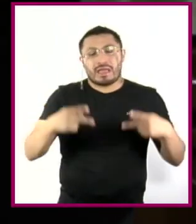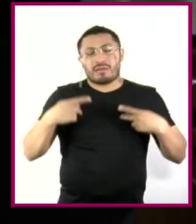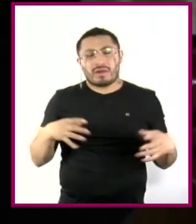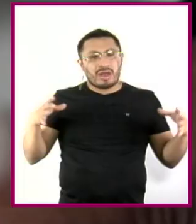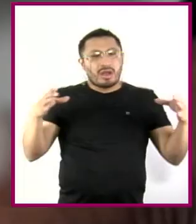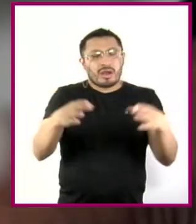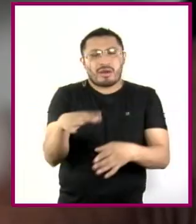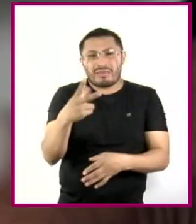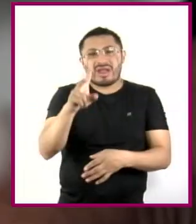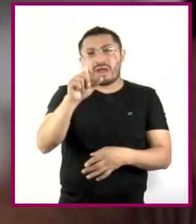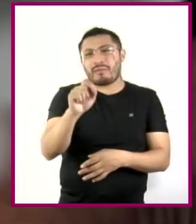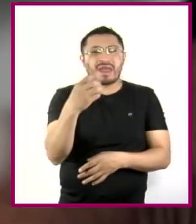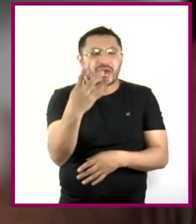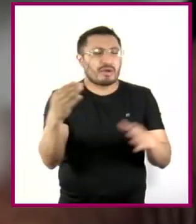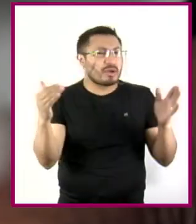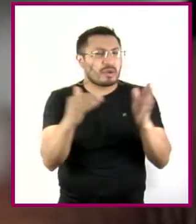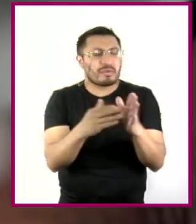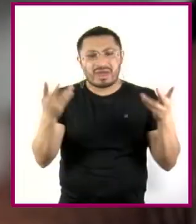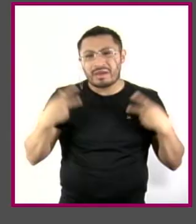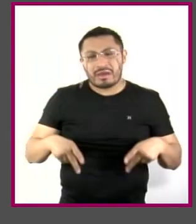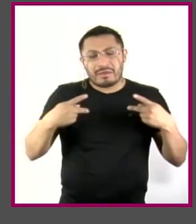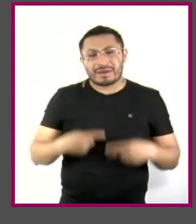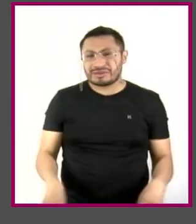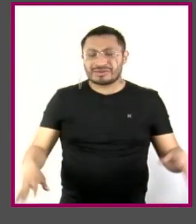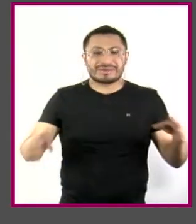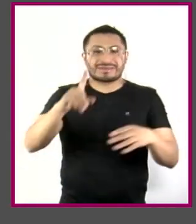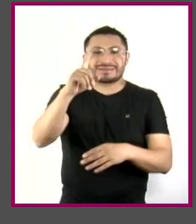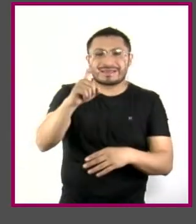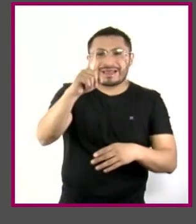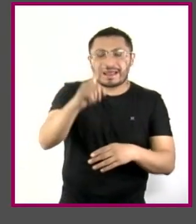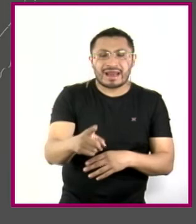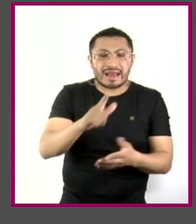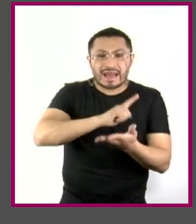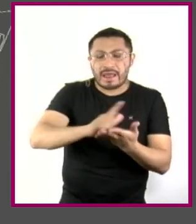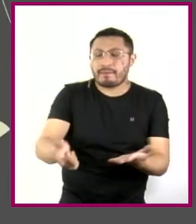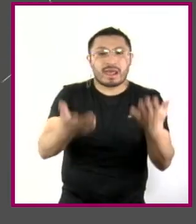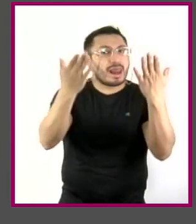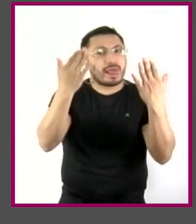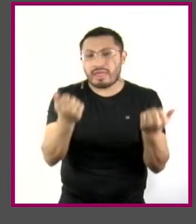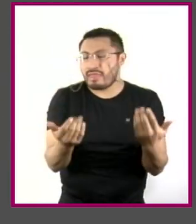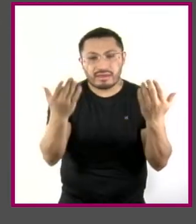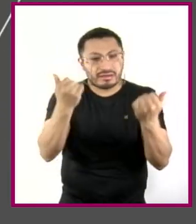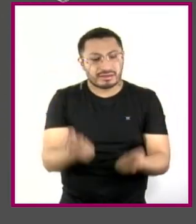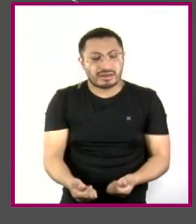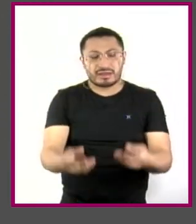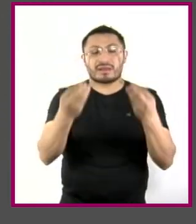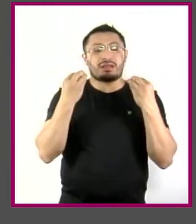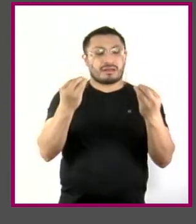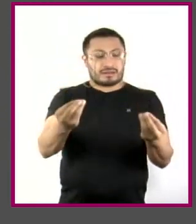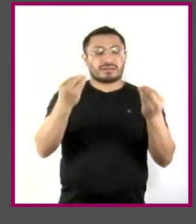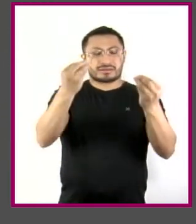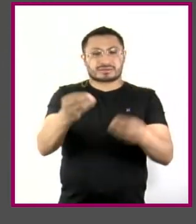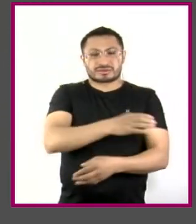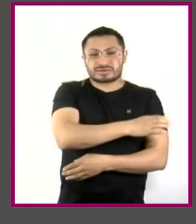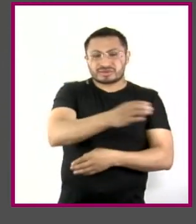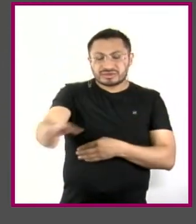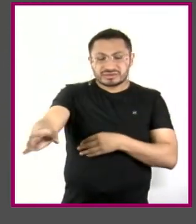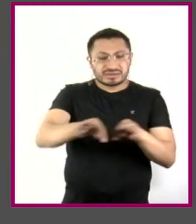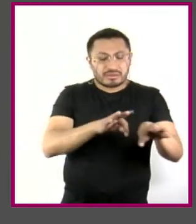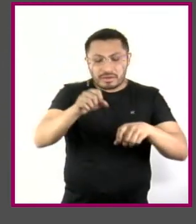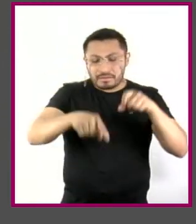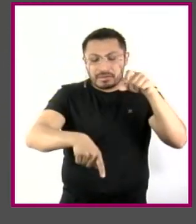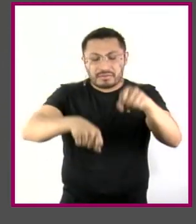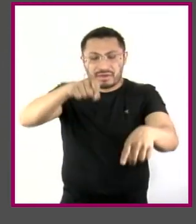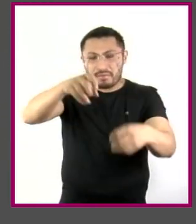de 24.000 personas se quedara sin agua potable y que se perdiera un número importante de cultivos.